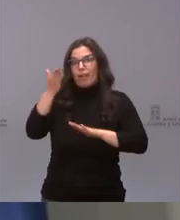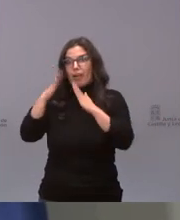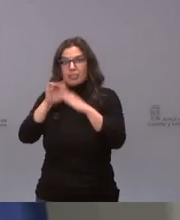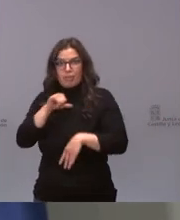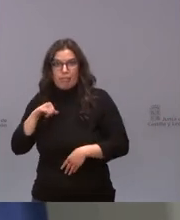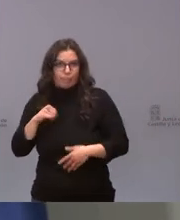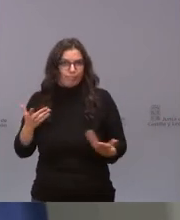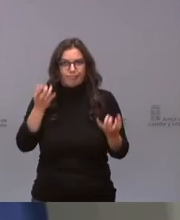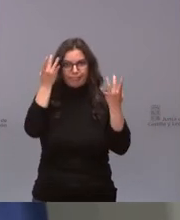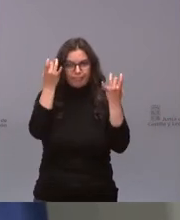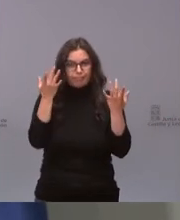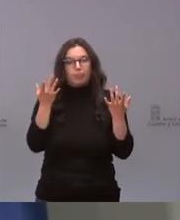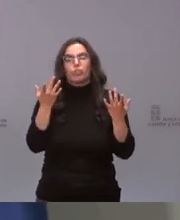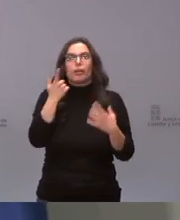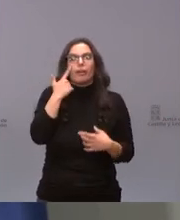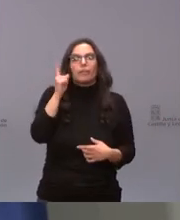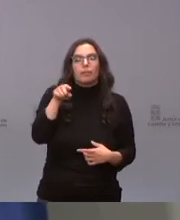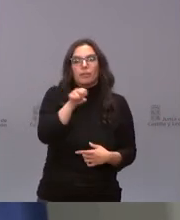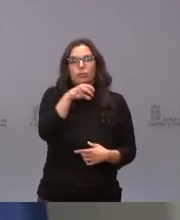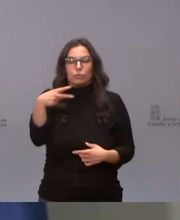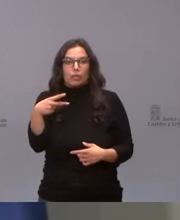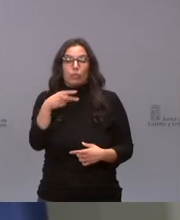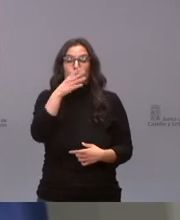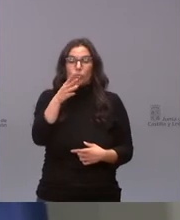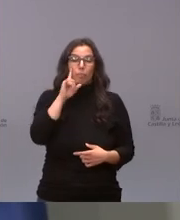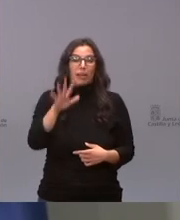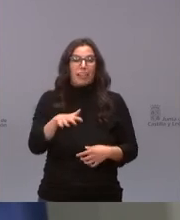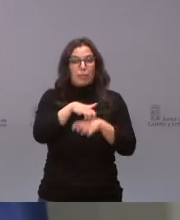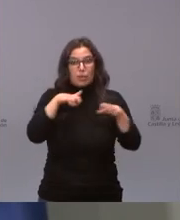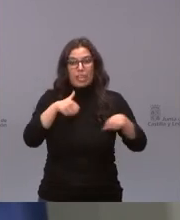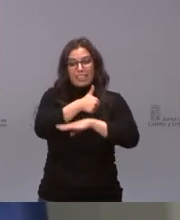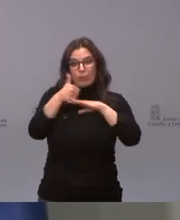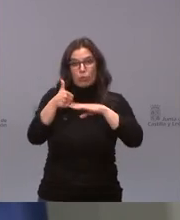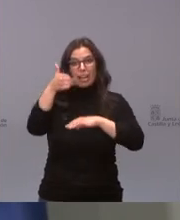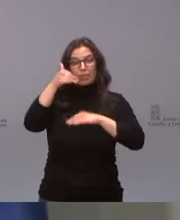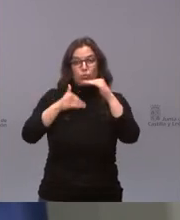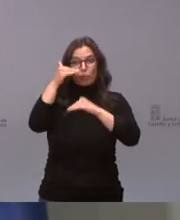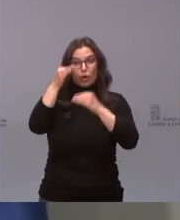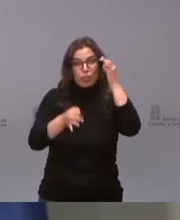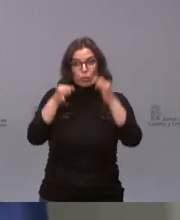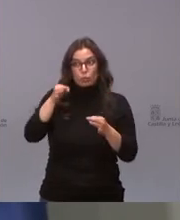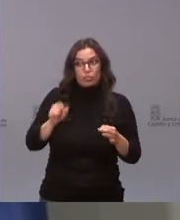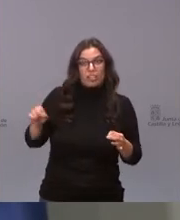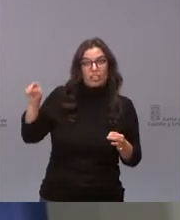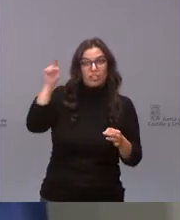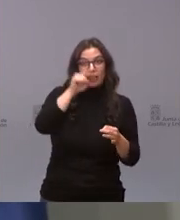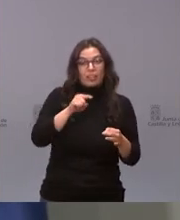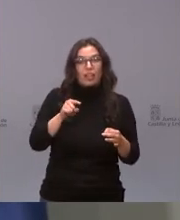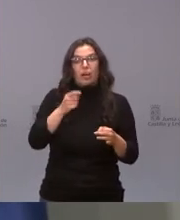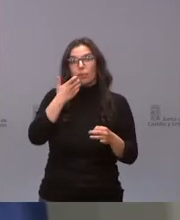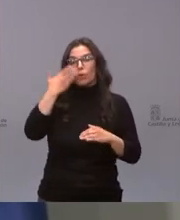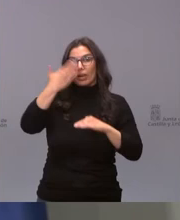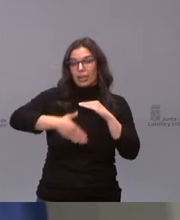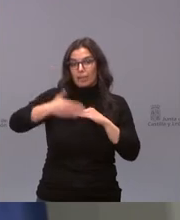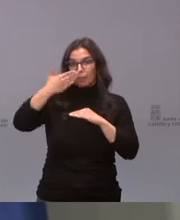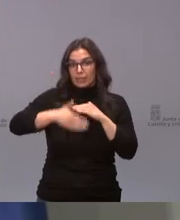resultado también, porque parece que mayoritariamente los tribunales de justicia han admitido la limitación del número de